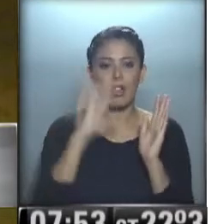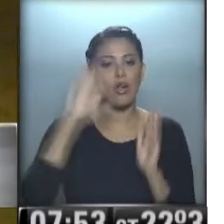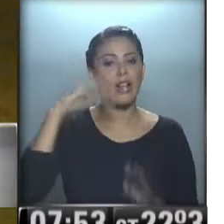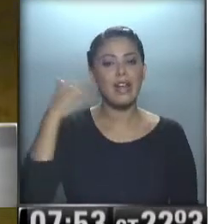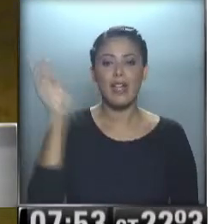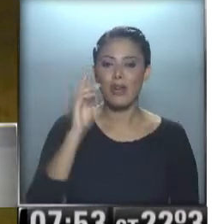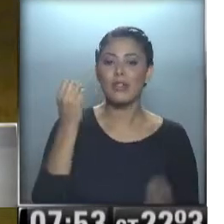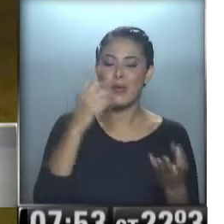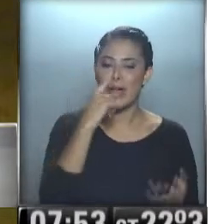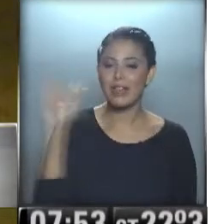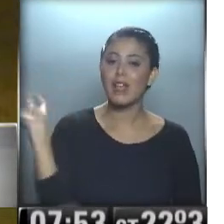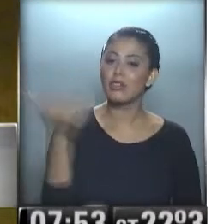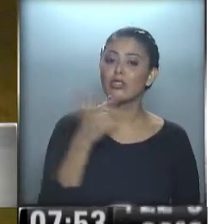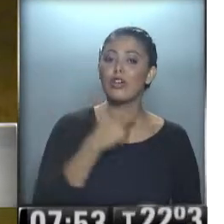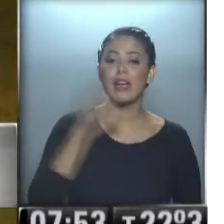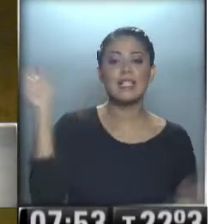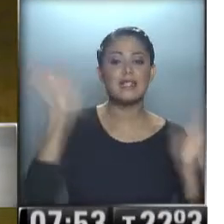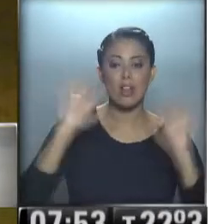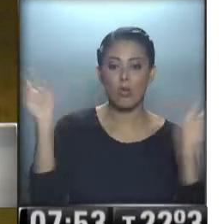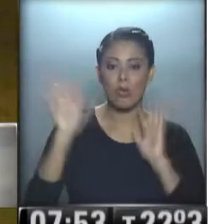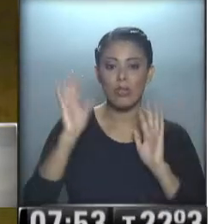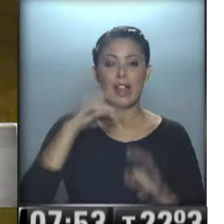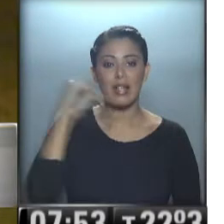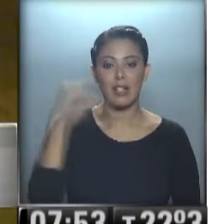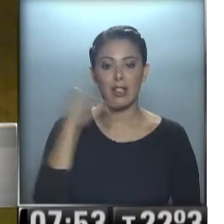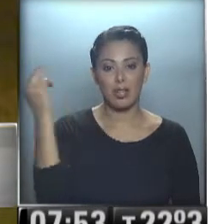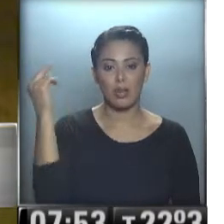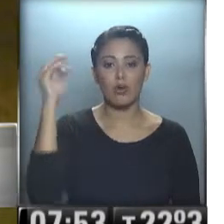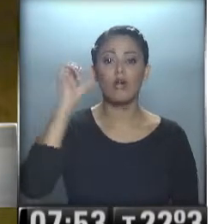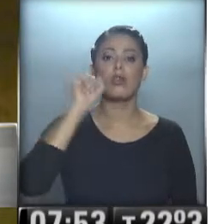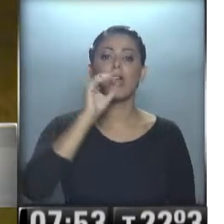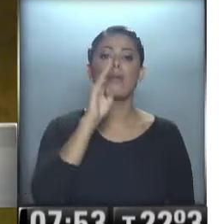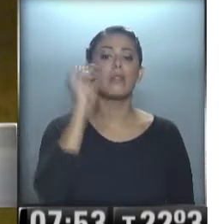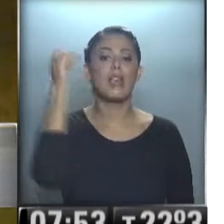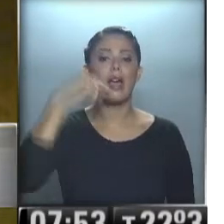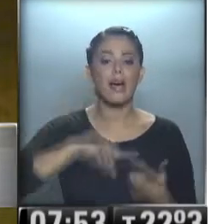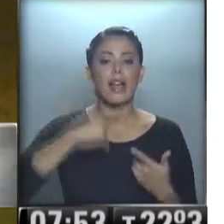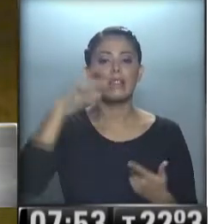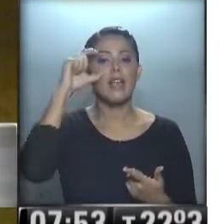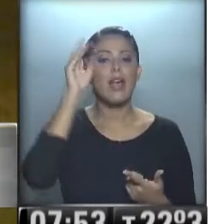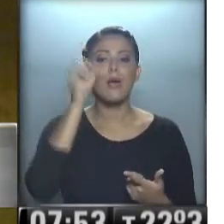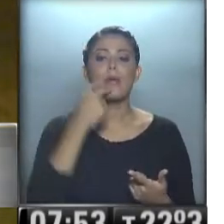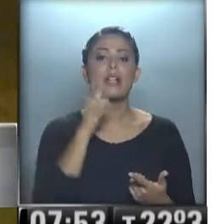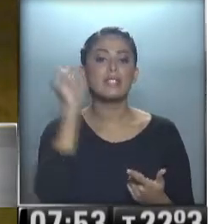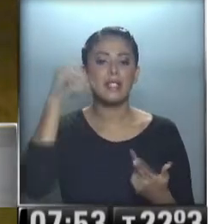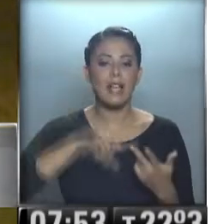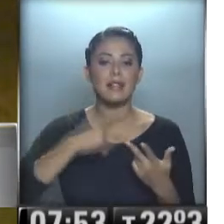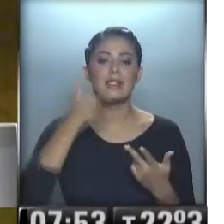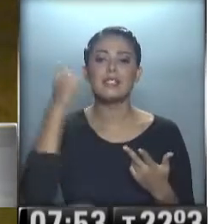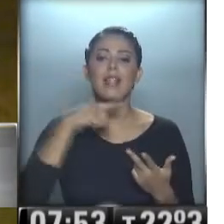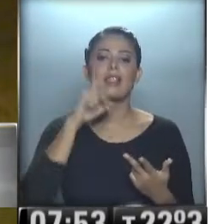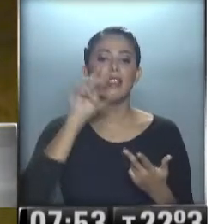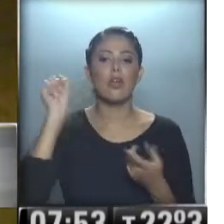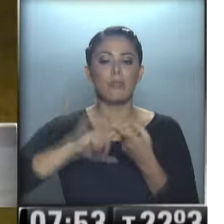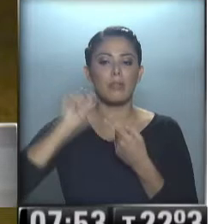Roberto, buen día. Y para todos quiero saludar a los hijos de Paola, a Bianca, Sebastián y Santino, al marido Emilio que